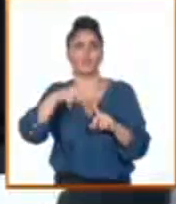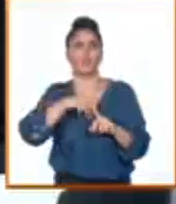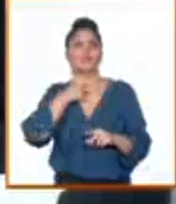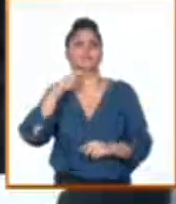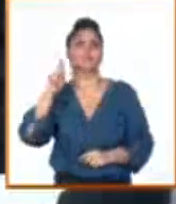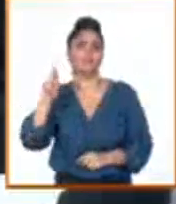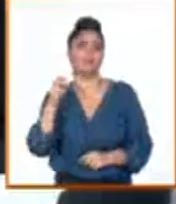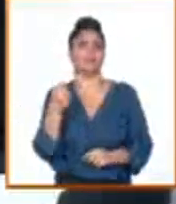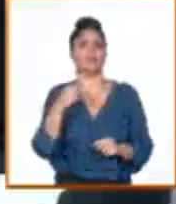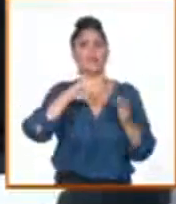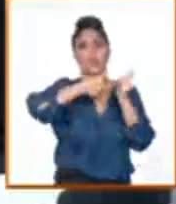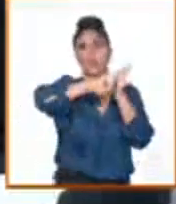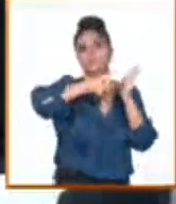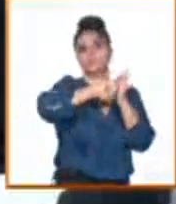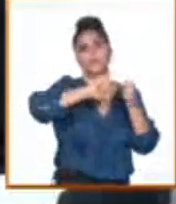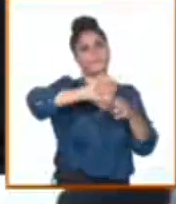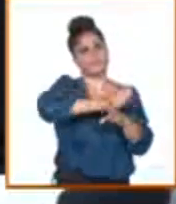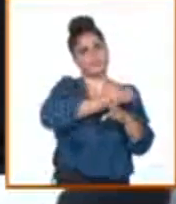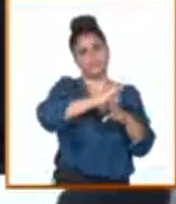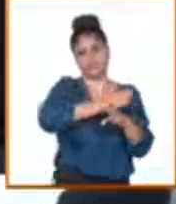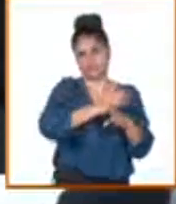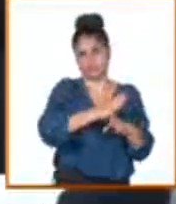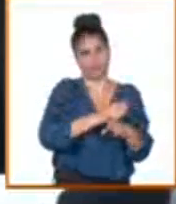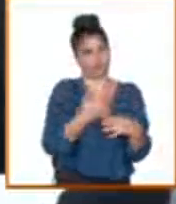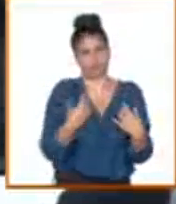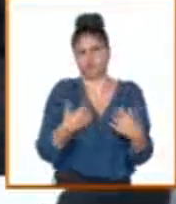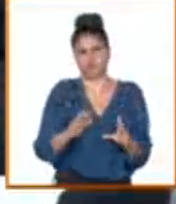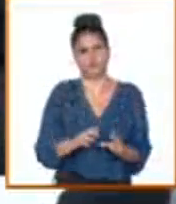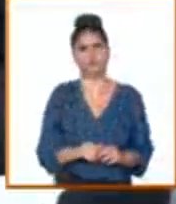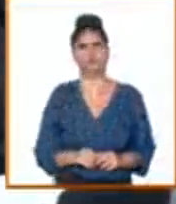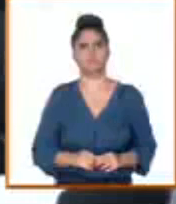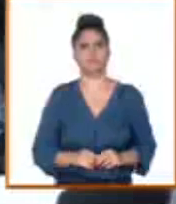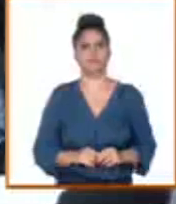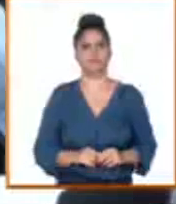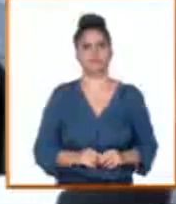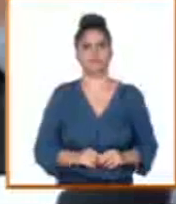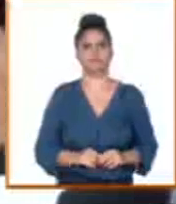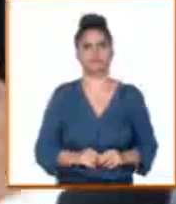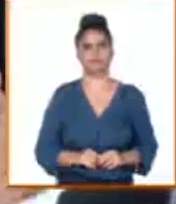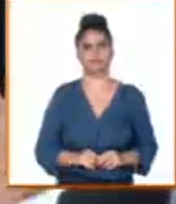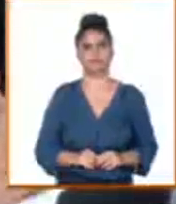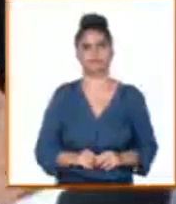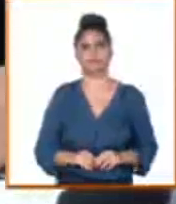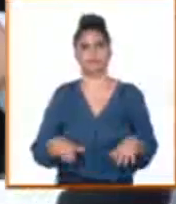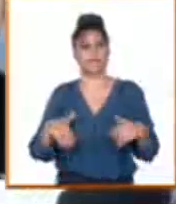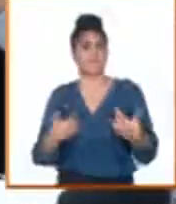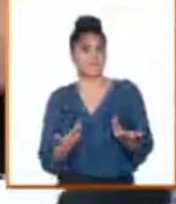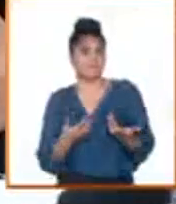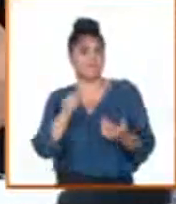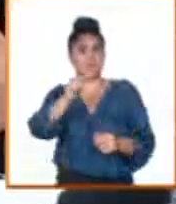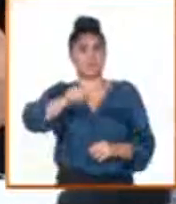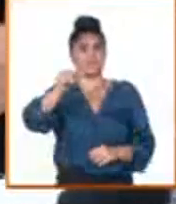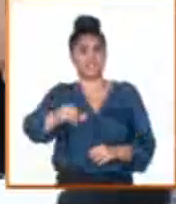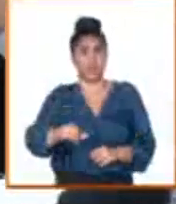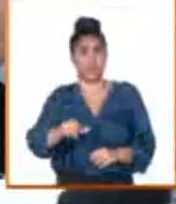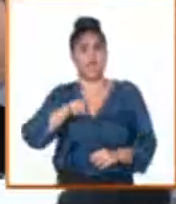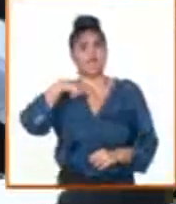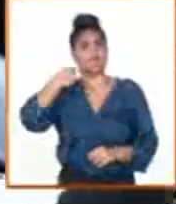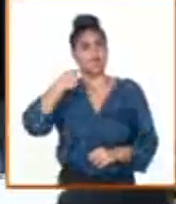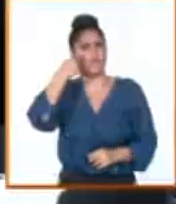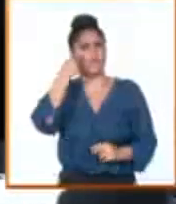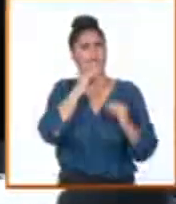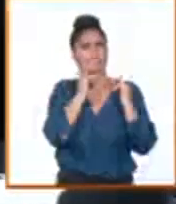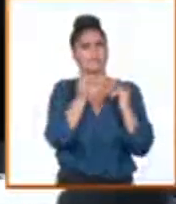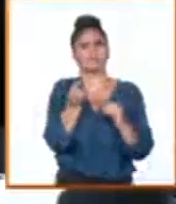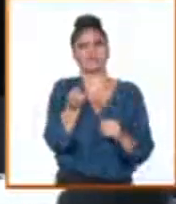de plataformas que no están alojadas en nuestros servidores y que nuestros ciudadanos están expuestos a las regulaciones de